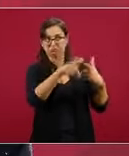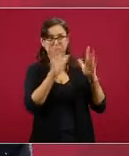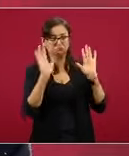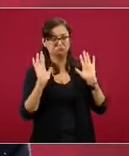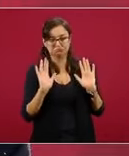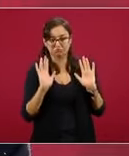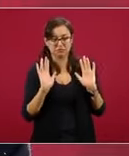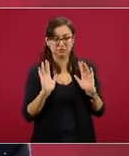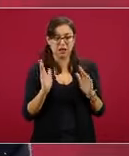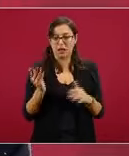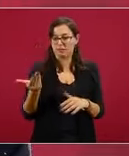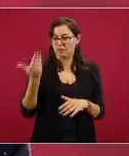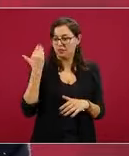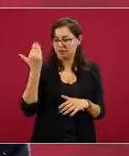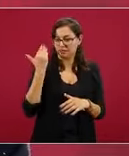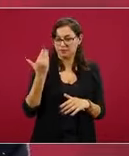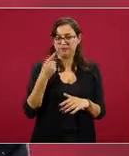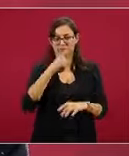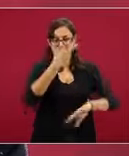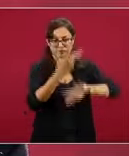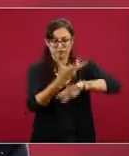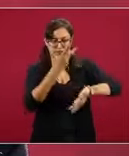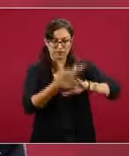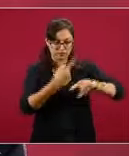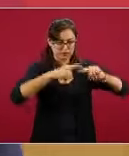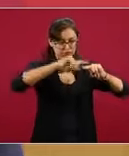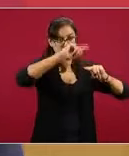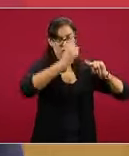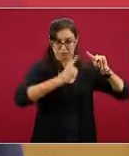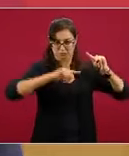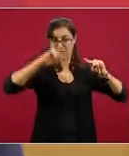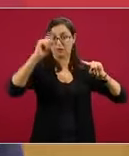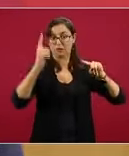revisábamos hace poco la curva epidémica de Estados Unidos y veíamos cómo